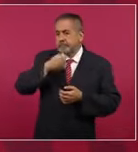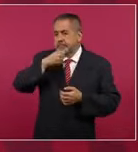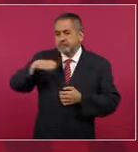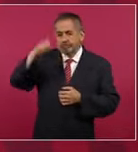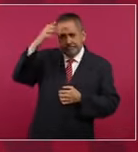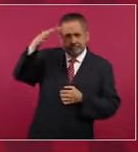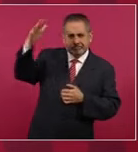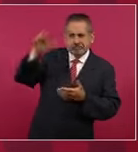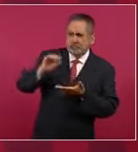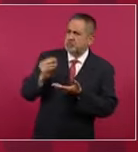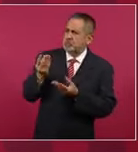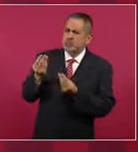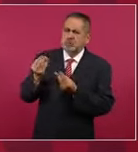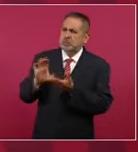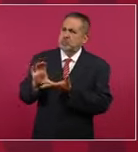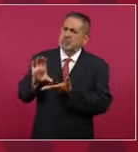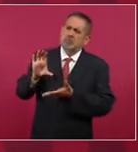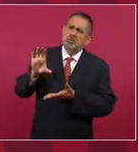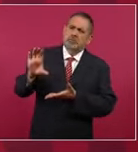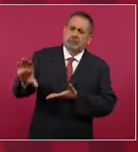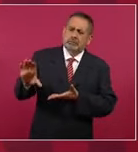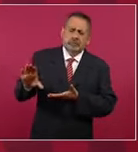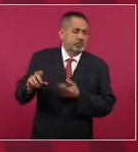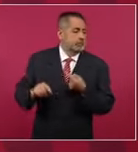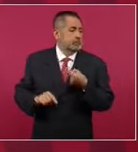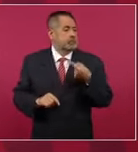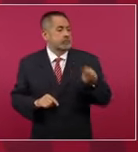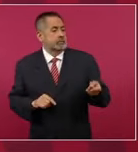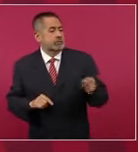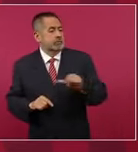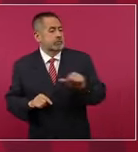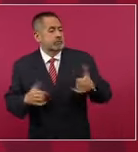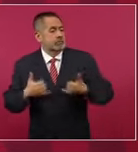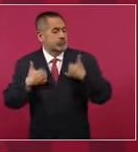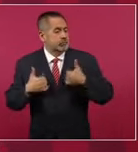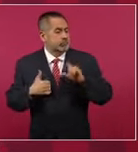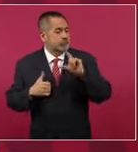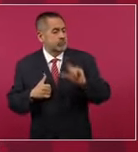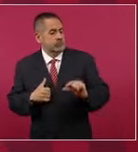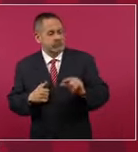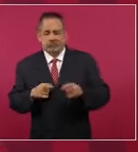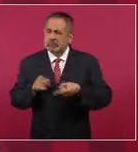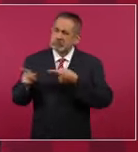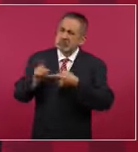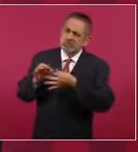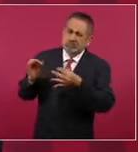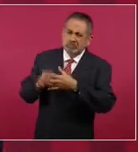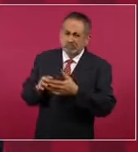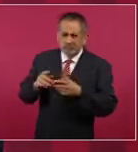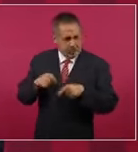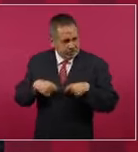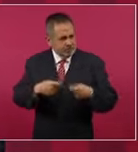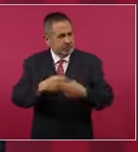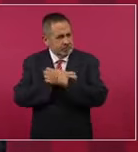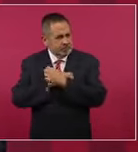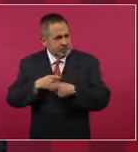mayores que lo que se le da a los jóvenes para la educación.